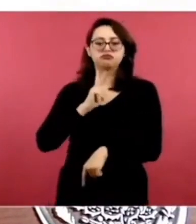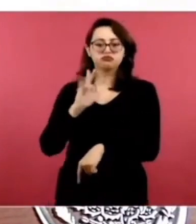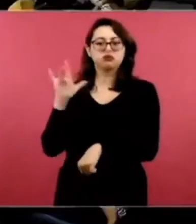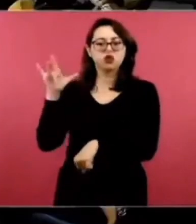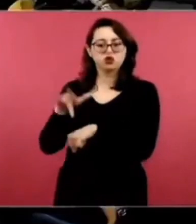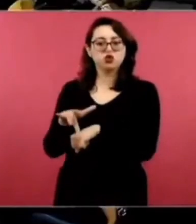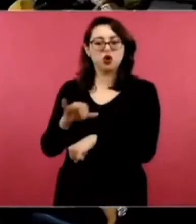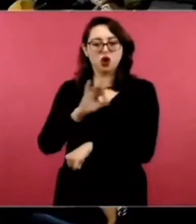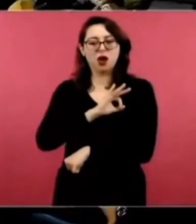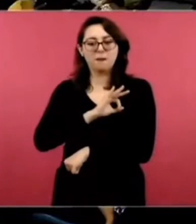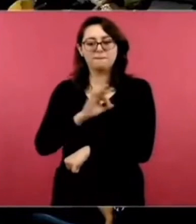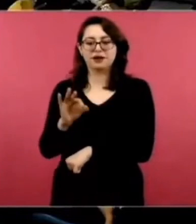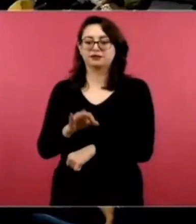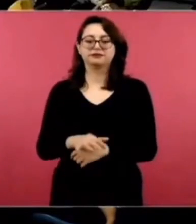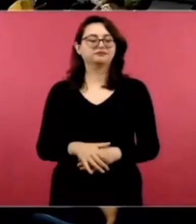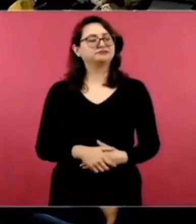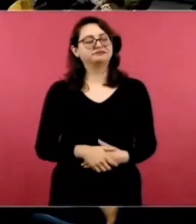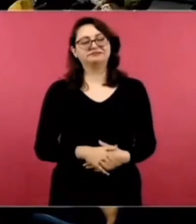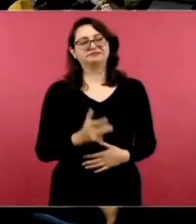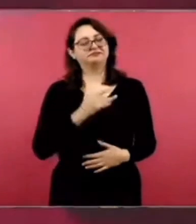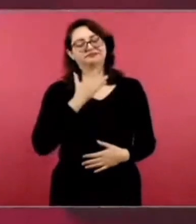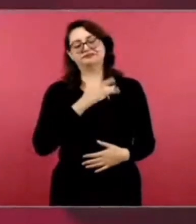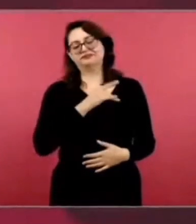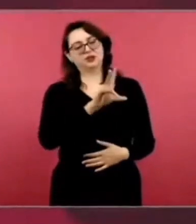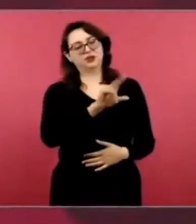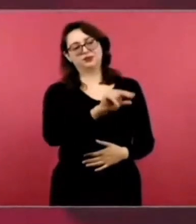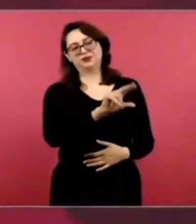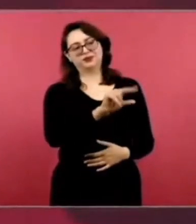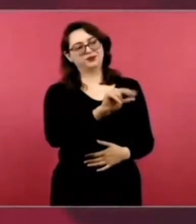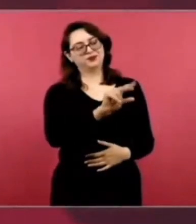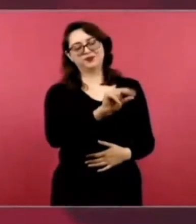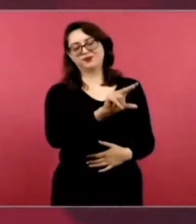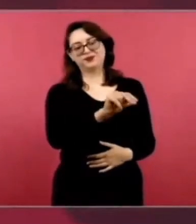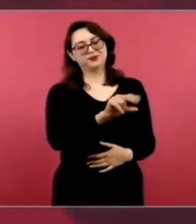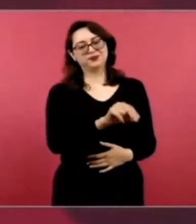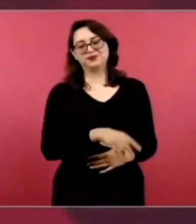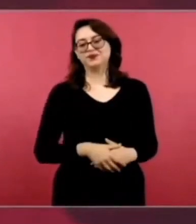que consideramos afectaba nuestra soberanía.